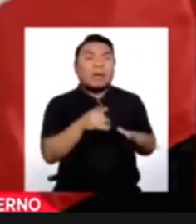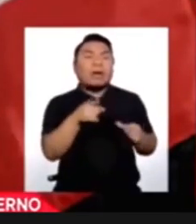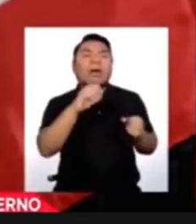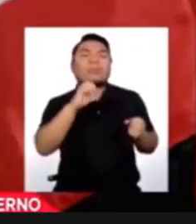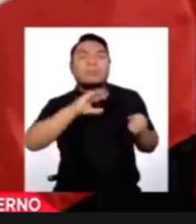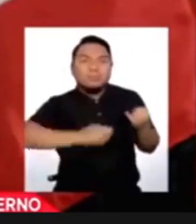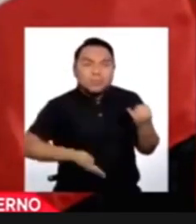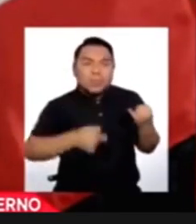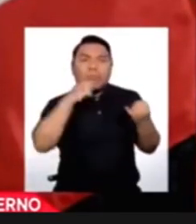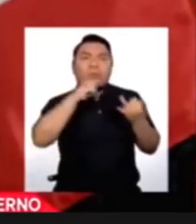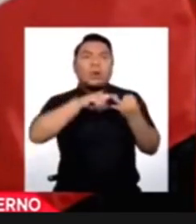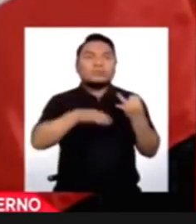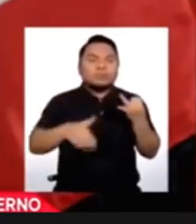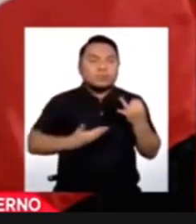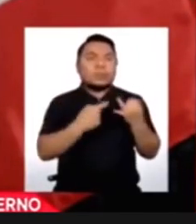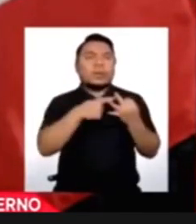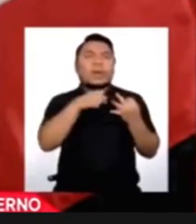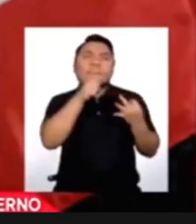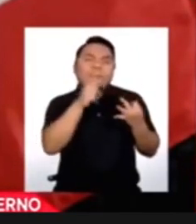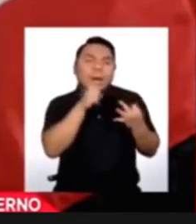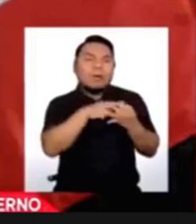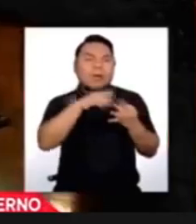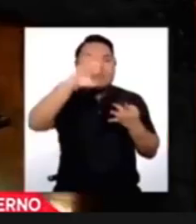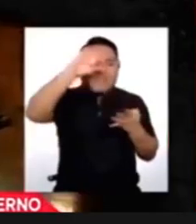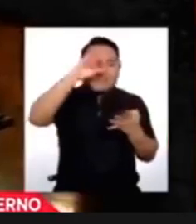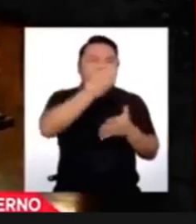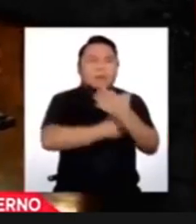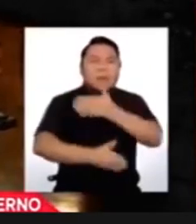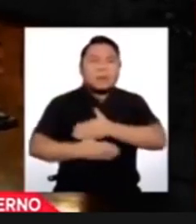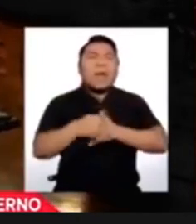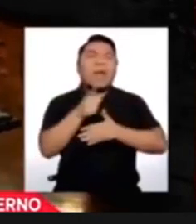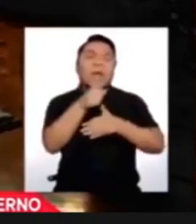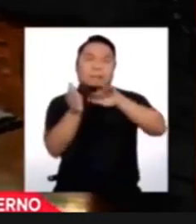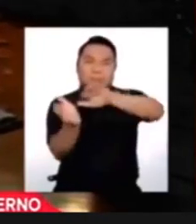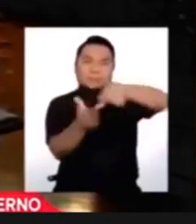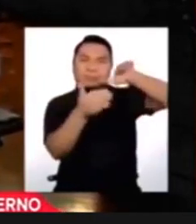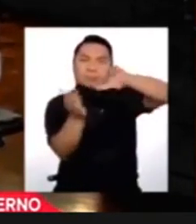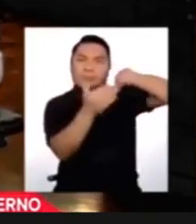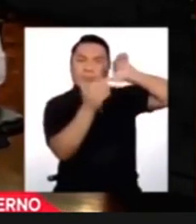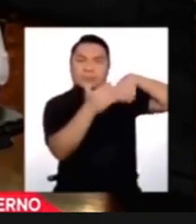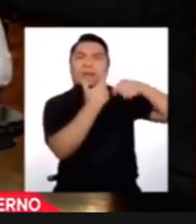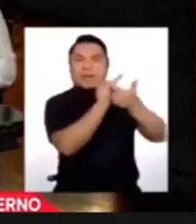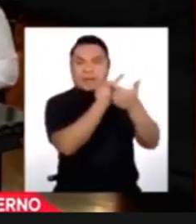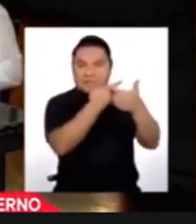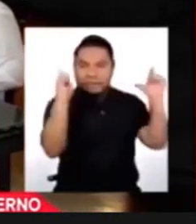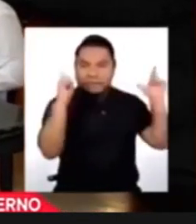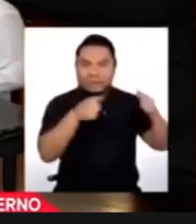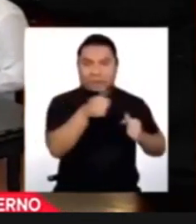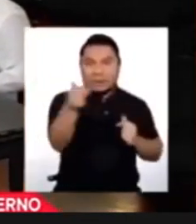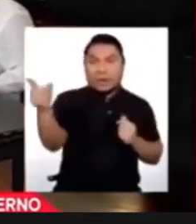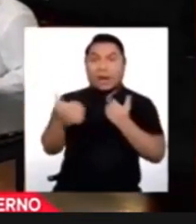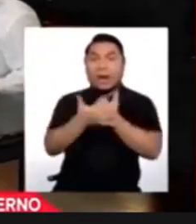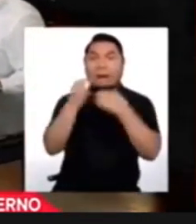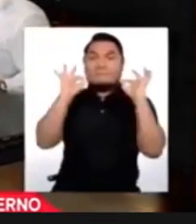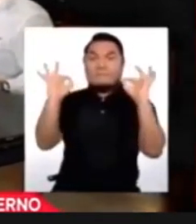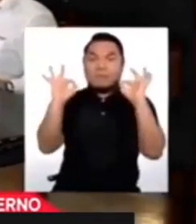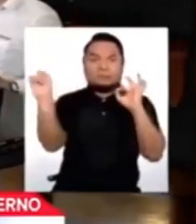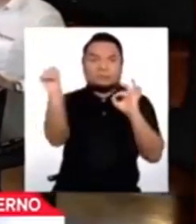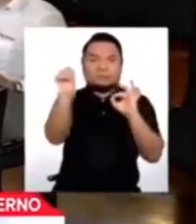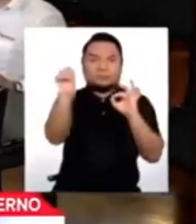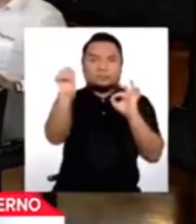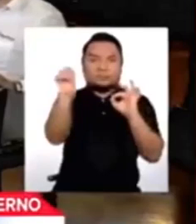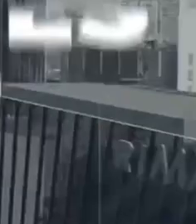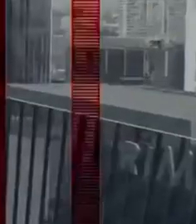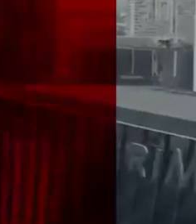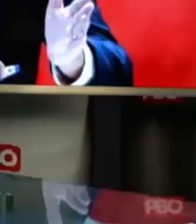hoy hemos firmado los primeros documentos para que salgan. Siempre recomendamos de que nosotros podemos hacer